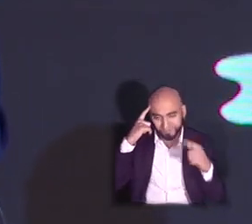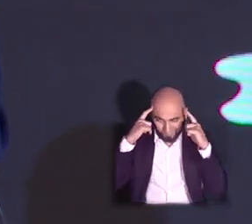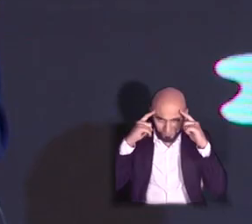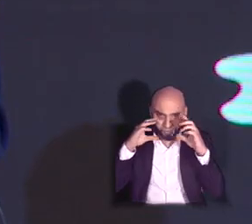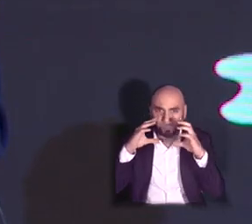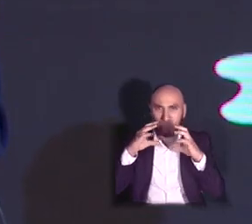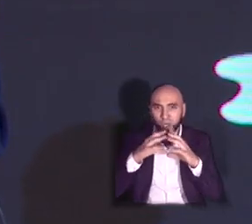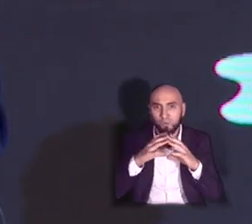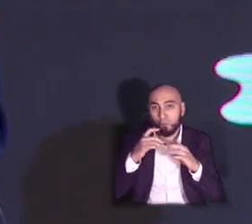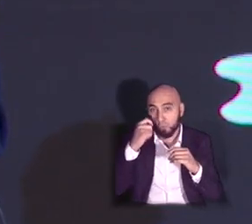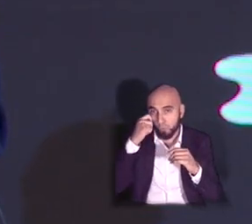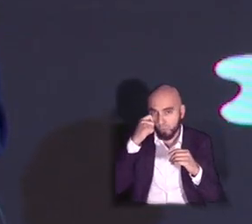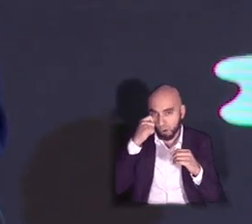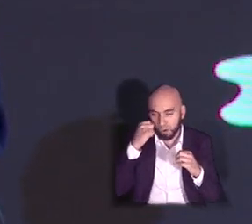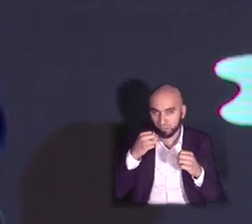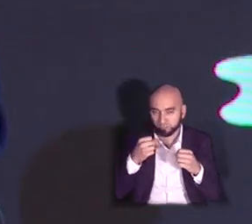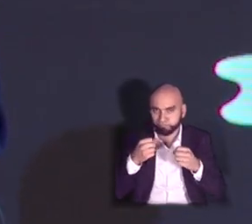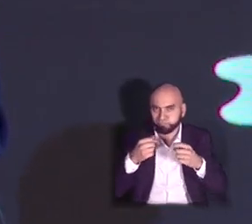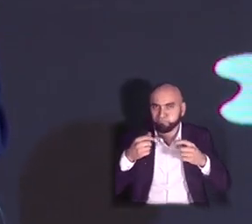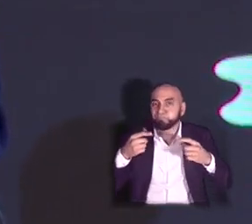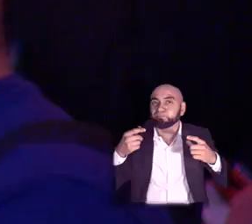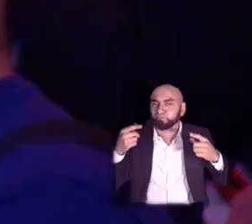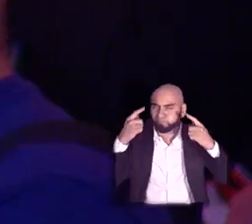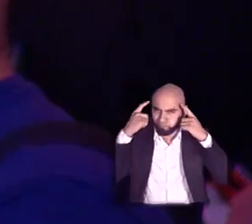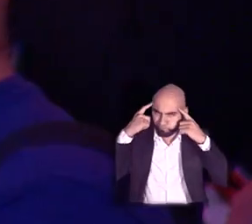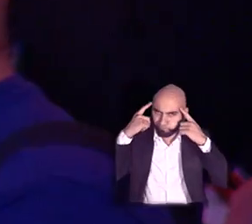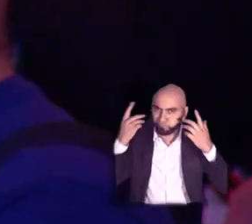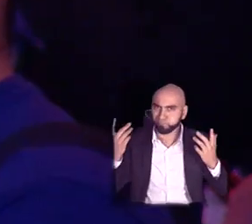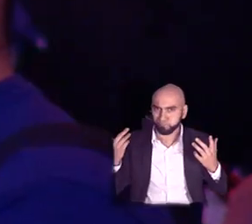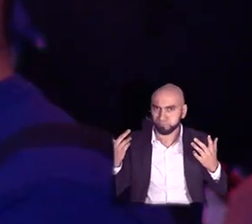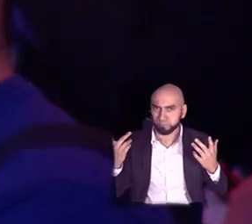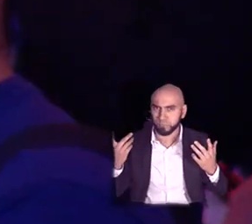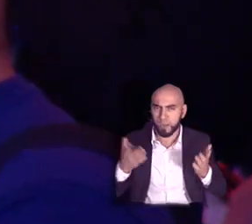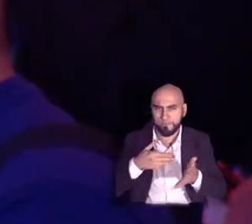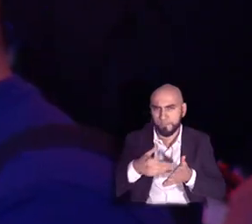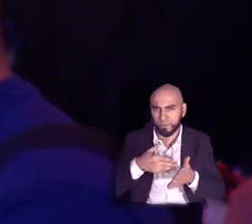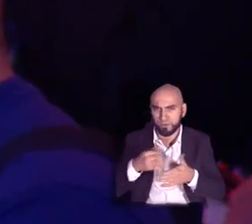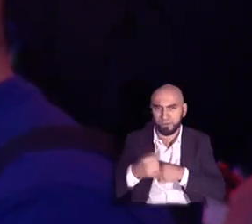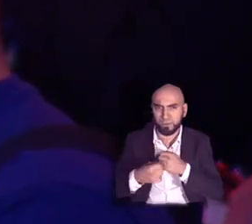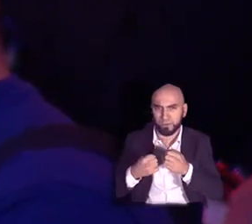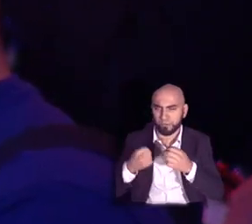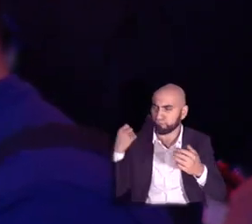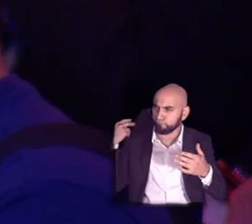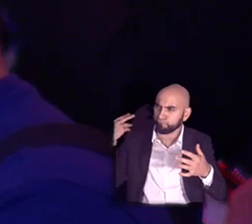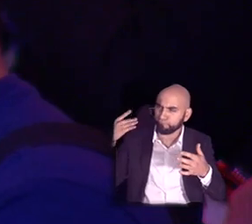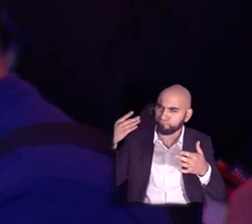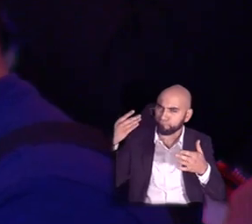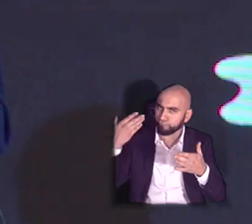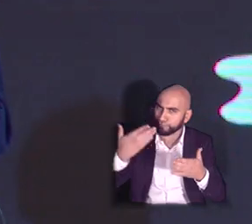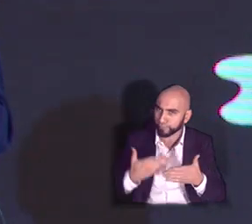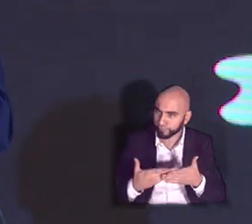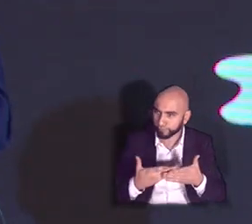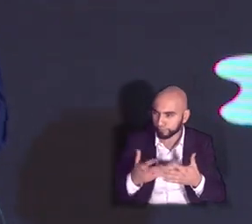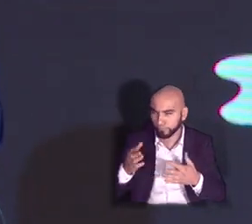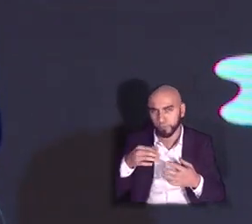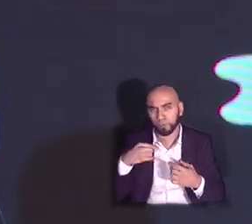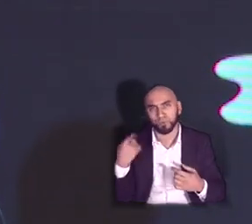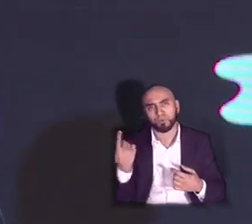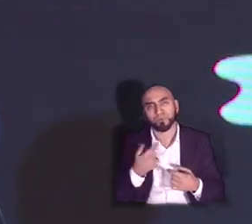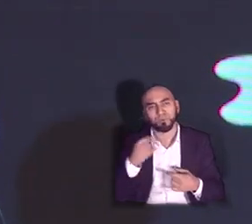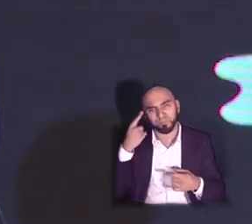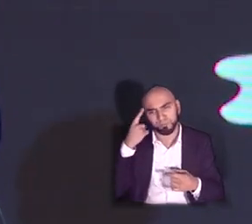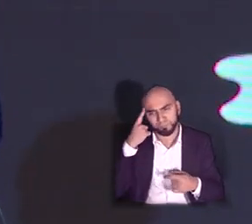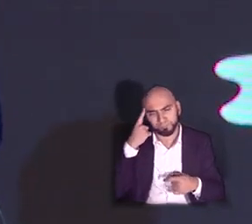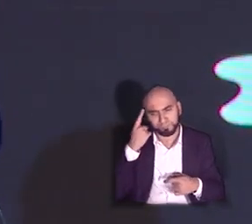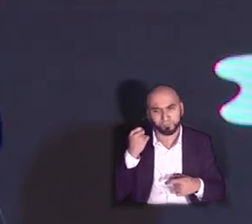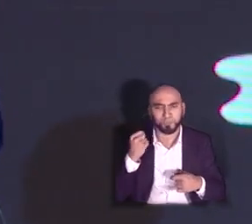los últimos millones de años. Por otro lado, tenemos que resistirnos a la tentación de pensar que hay una